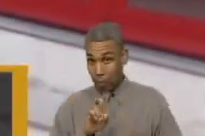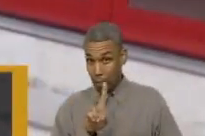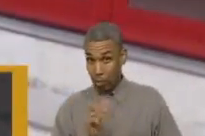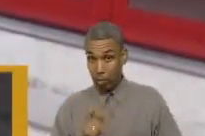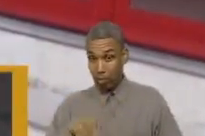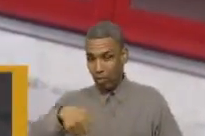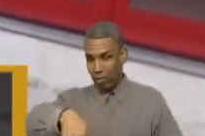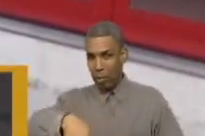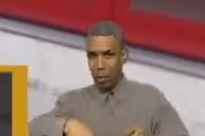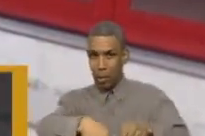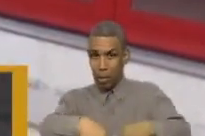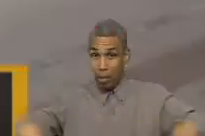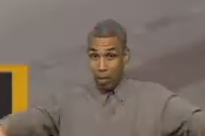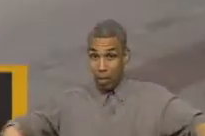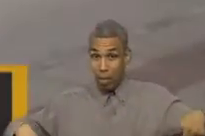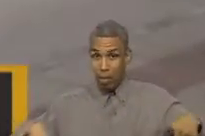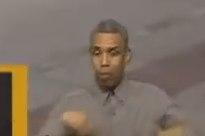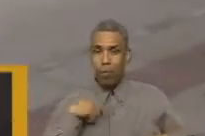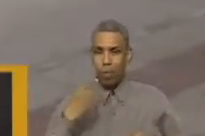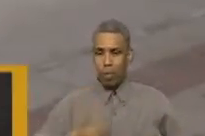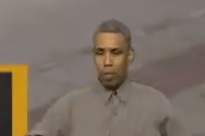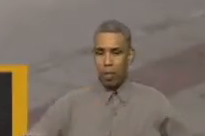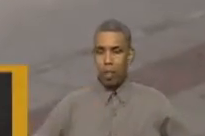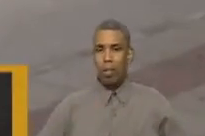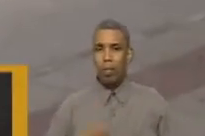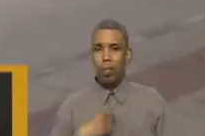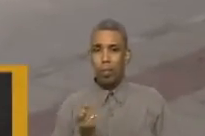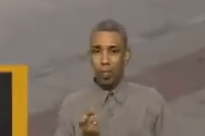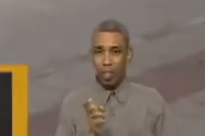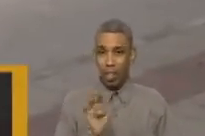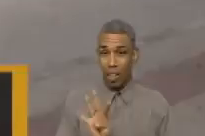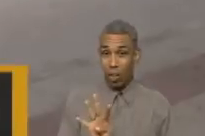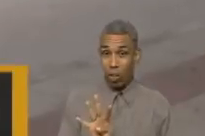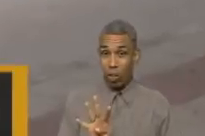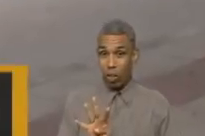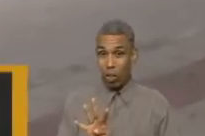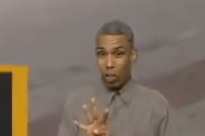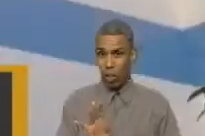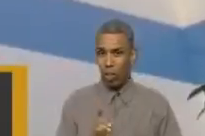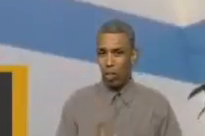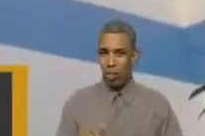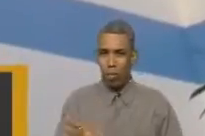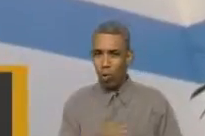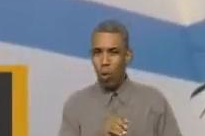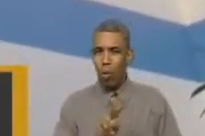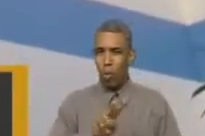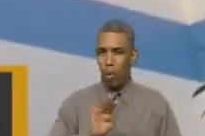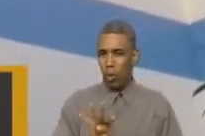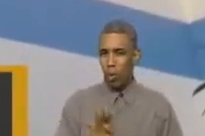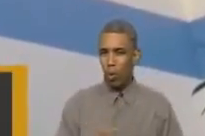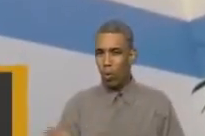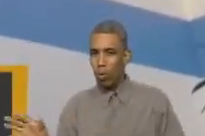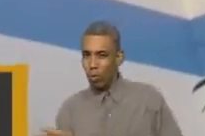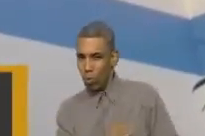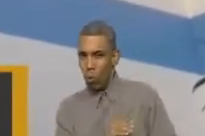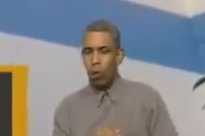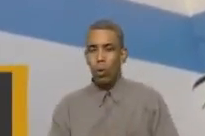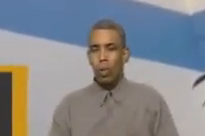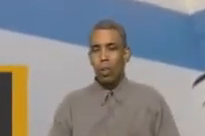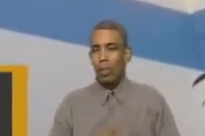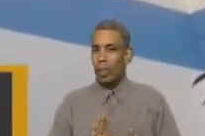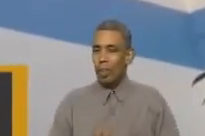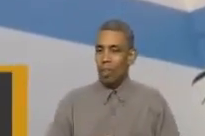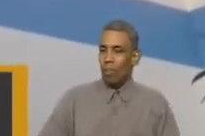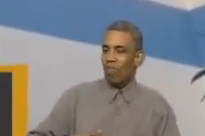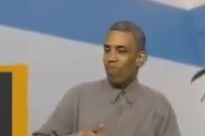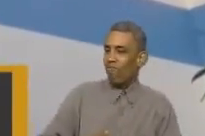23 empleados, de los cuales 14 eran directos y 9 de contratados para vigilancia. Son